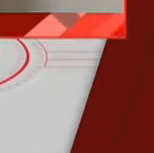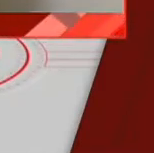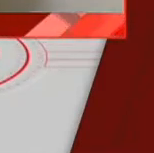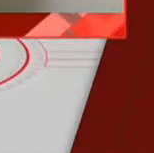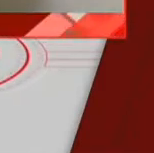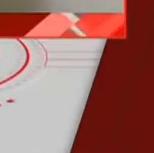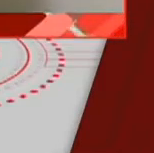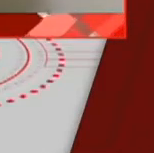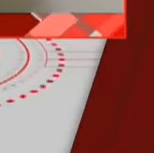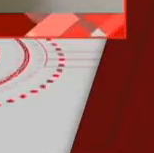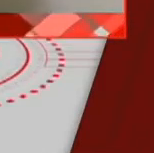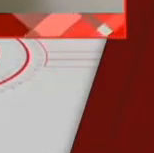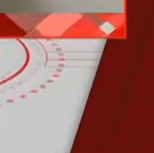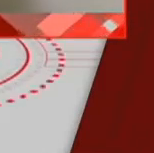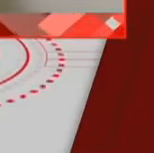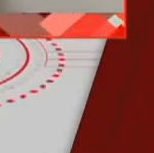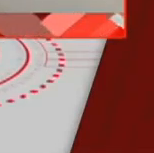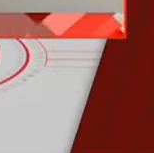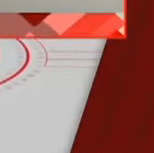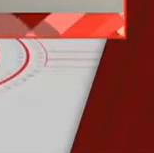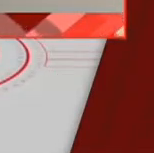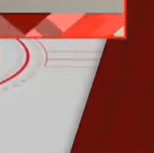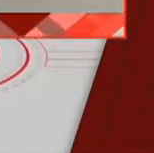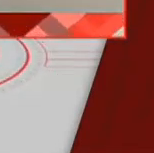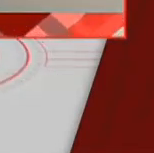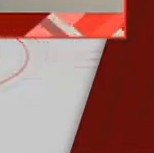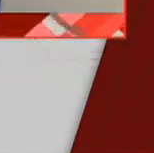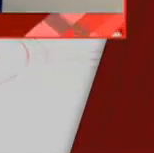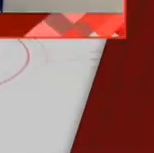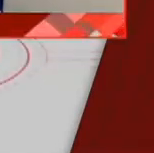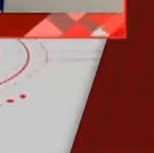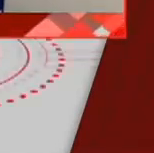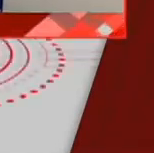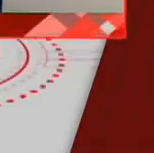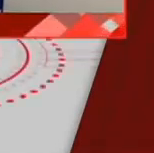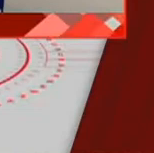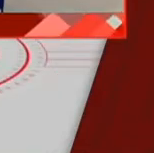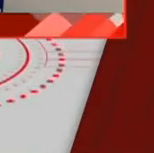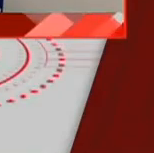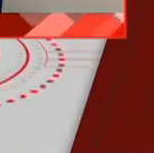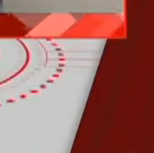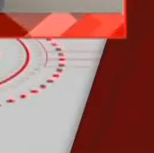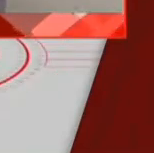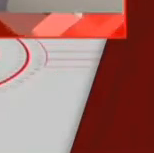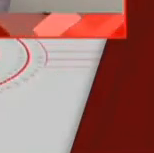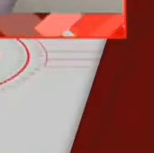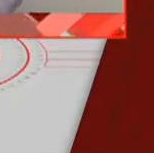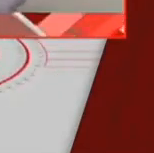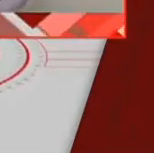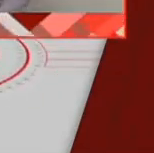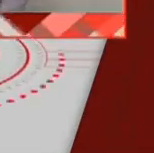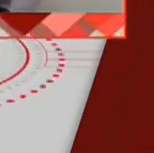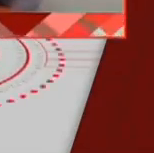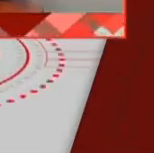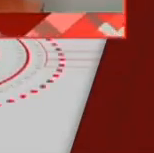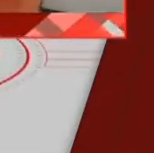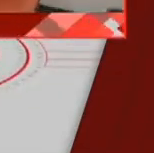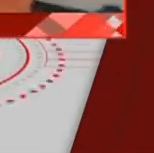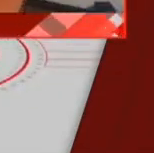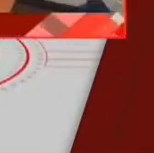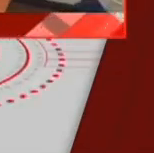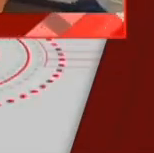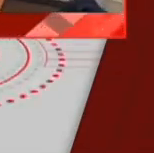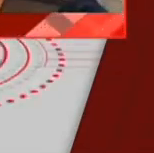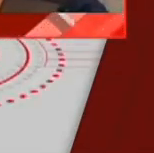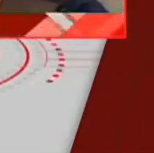decías, hay una conciencia mayor en nuestra sociedad y en las sociedades a nivel mundial, y por eso la importancia de la práctica profesional. ¿Recomiendan